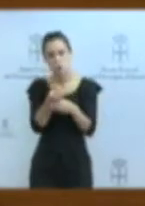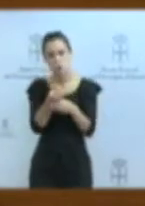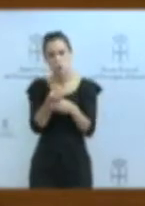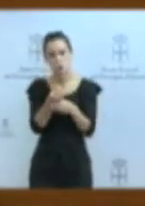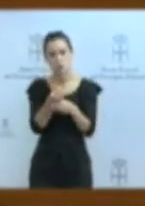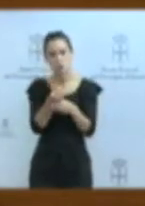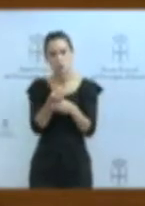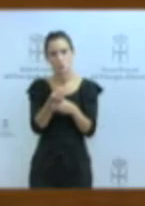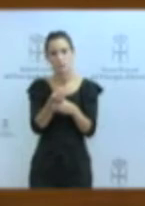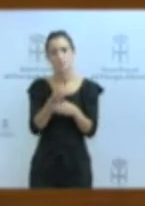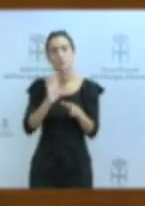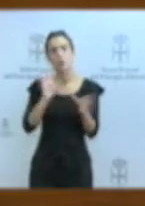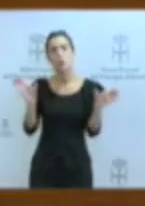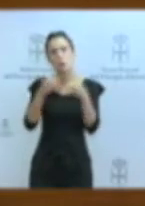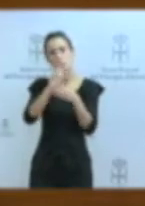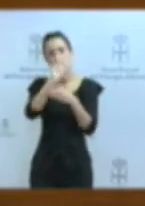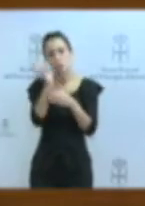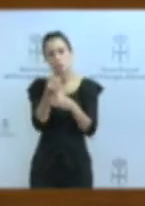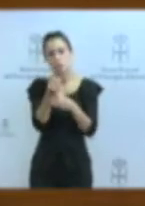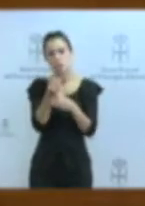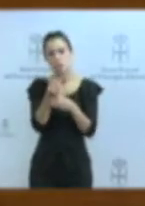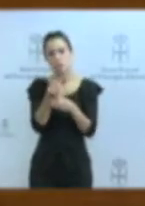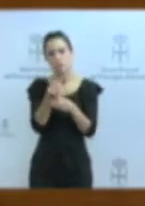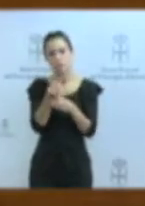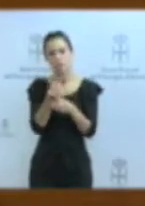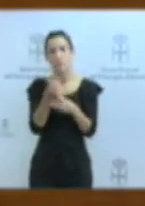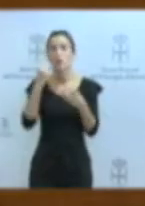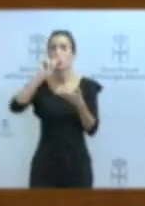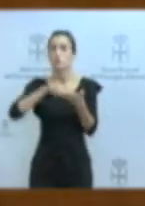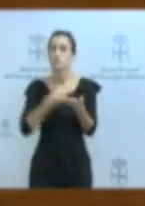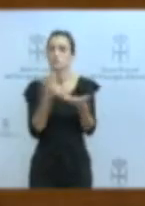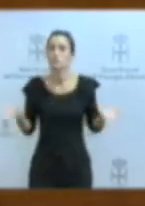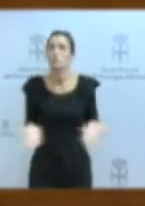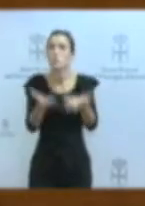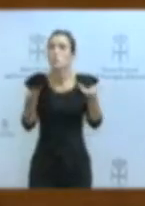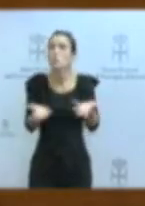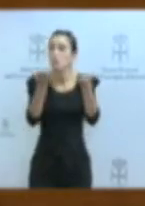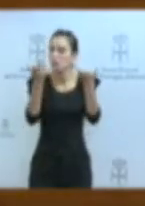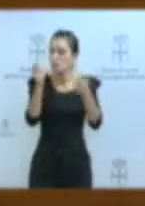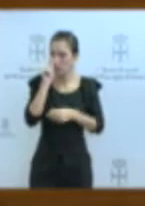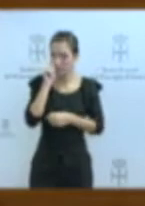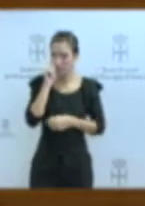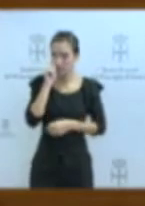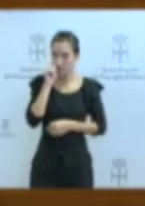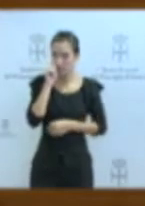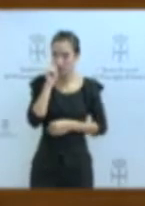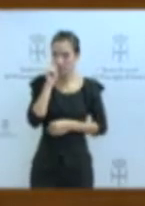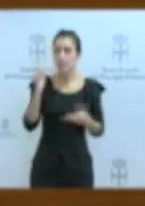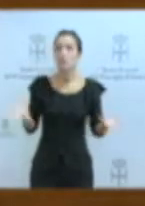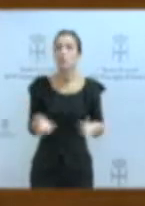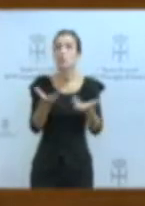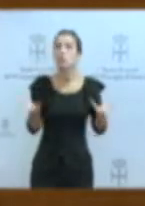hablando de contratos de promoción turística que tratan de atraer